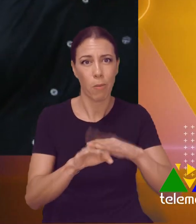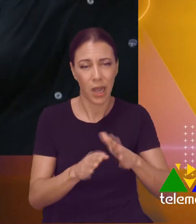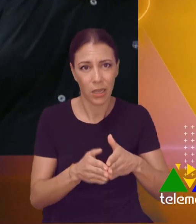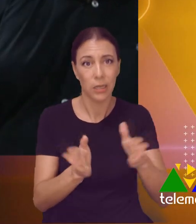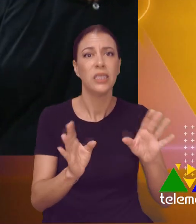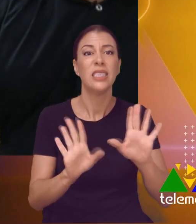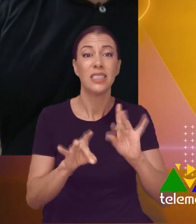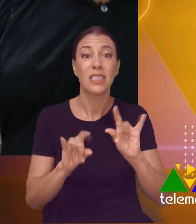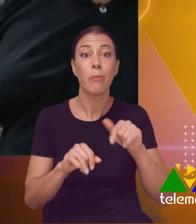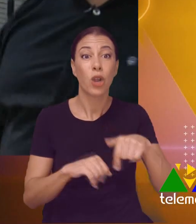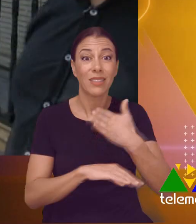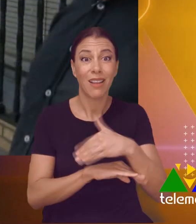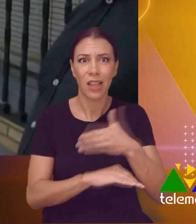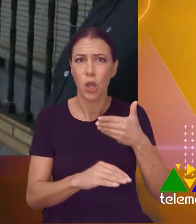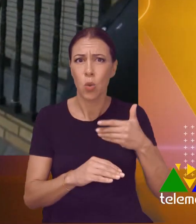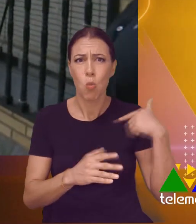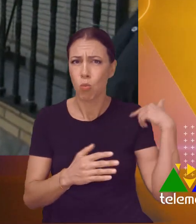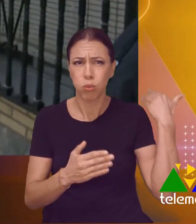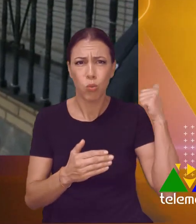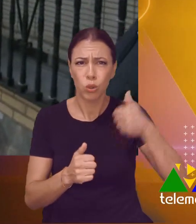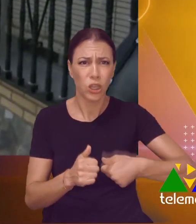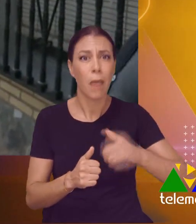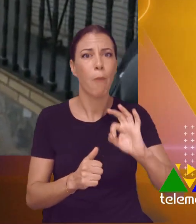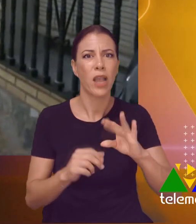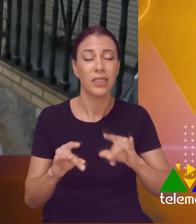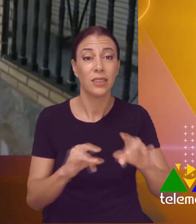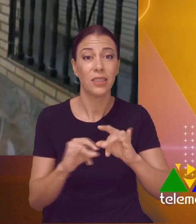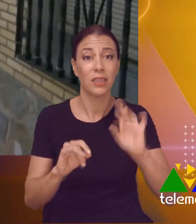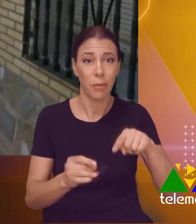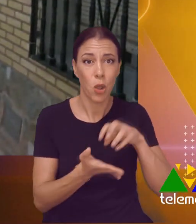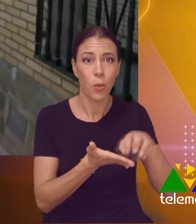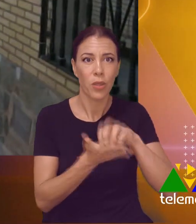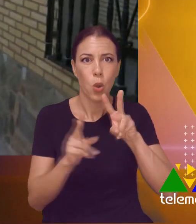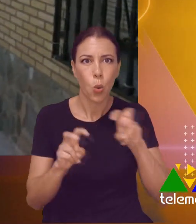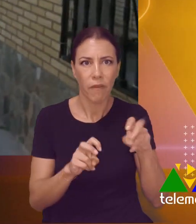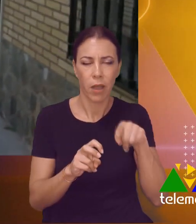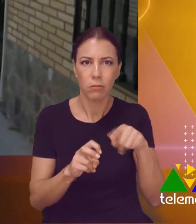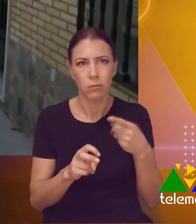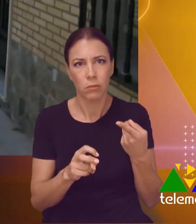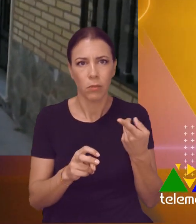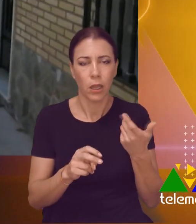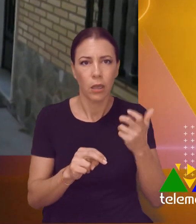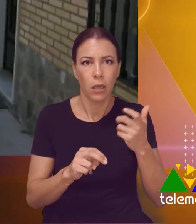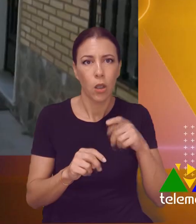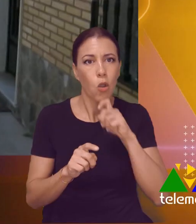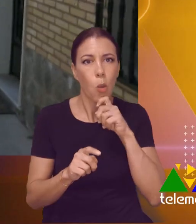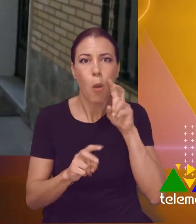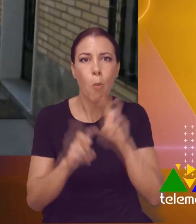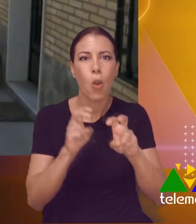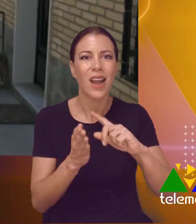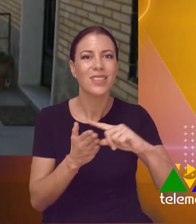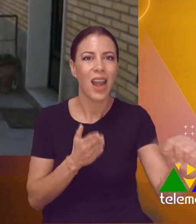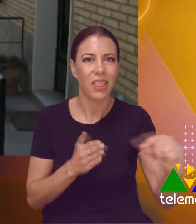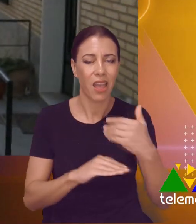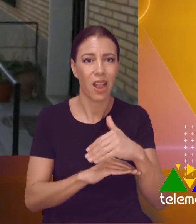¿no? Estas calles fueron de tierra durante mucho tiempo, y lógicamente la urbanización nueva pues ha previsto pues que tenga salida